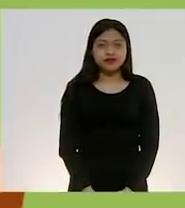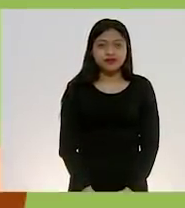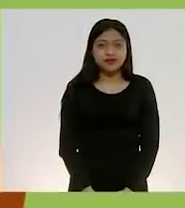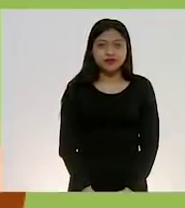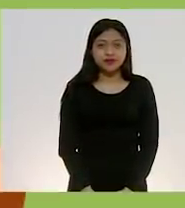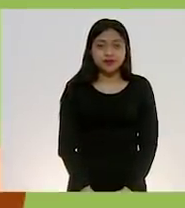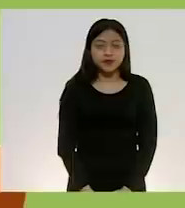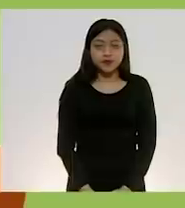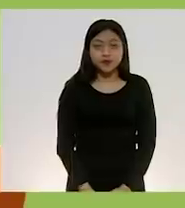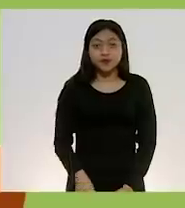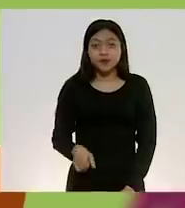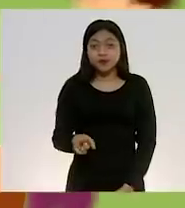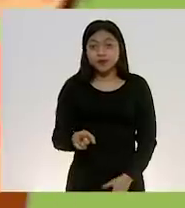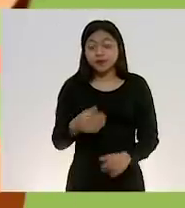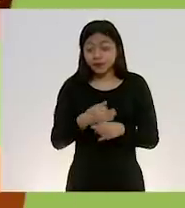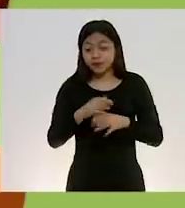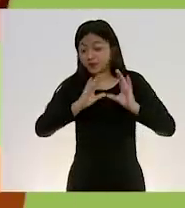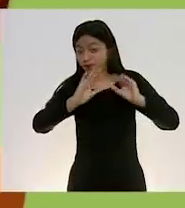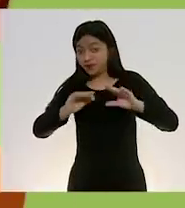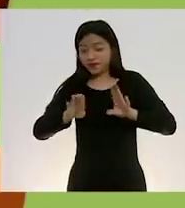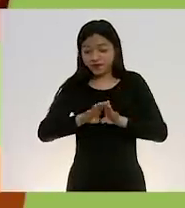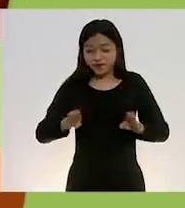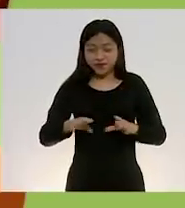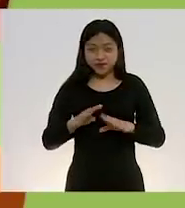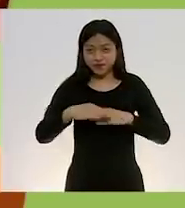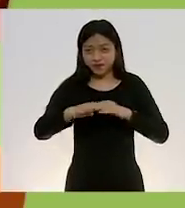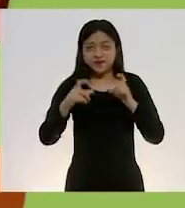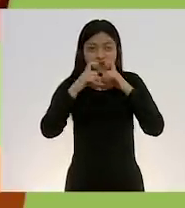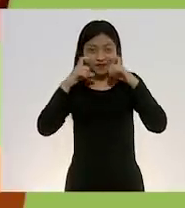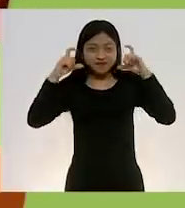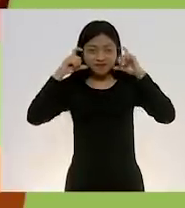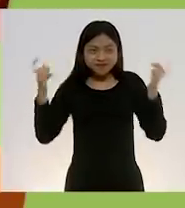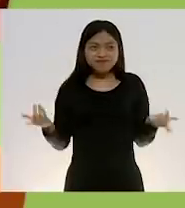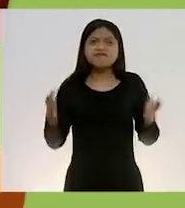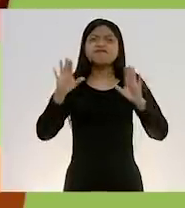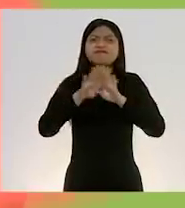Te enseñaremos cómo armar un cubrebocas con ayuda de un adulto.